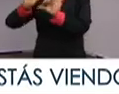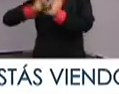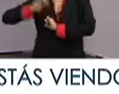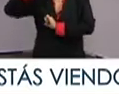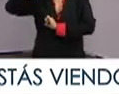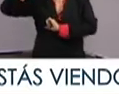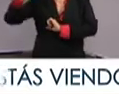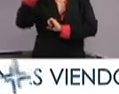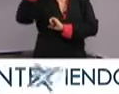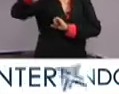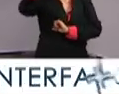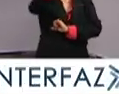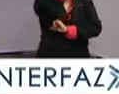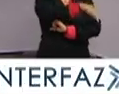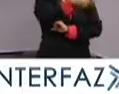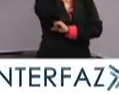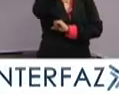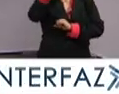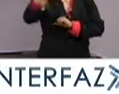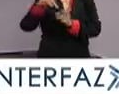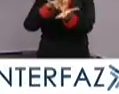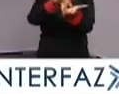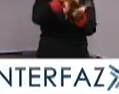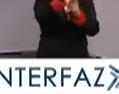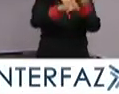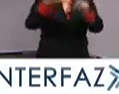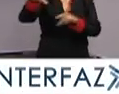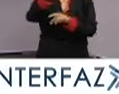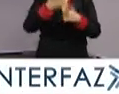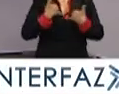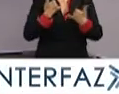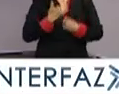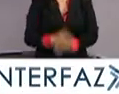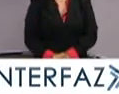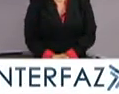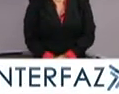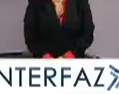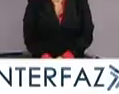rectores de las universidades para sus deportistas que están participando allá en Sao Paulo.